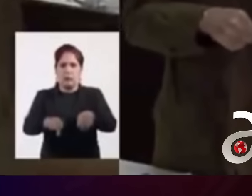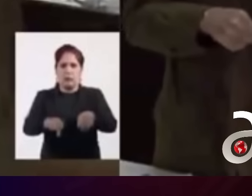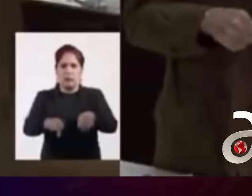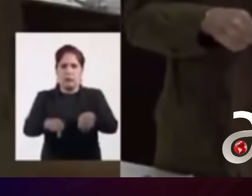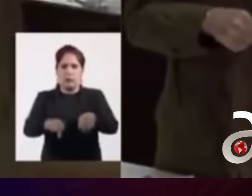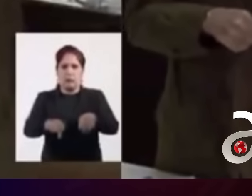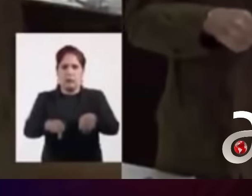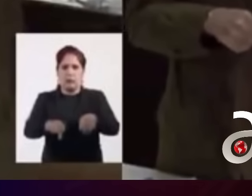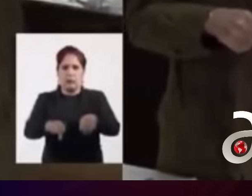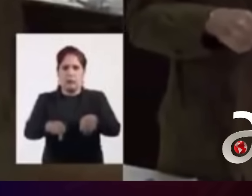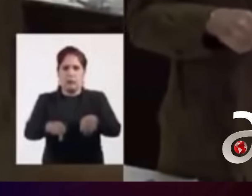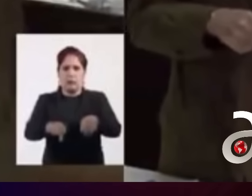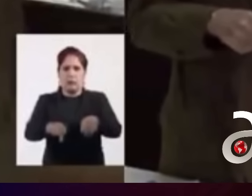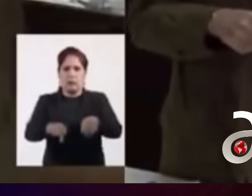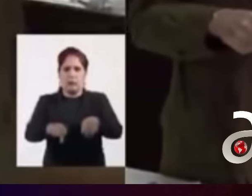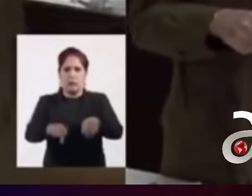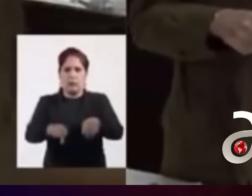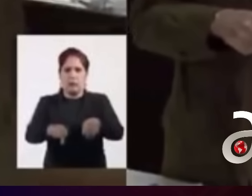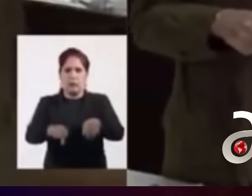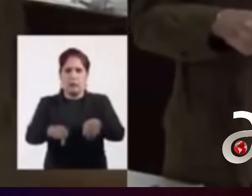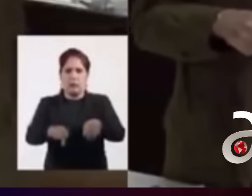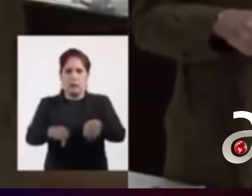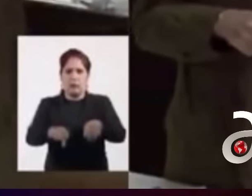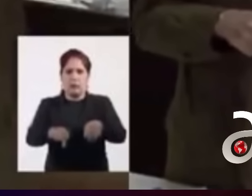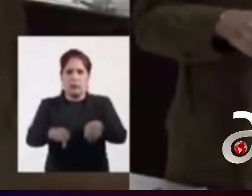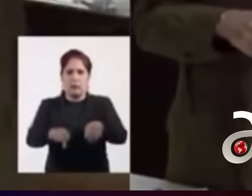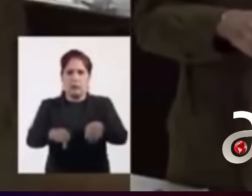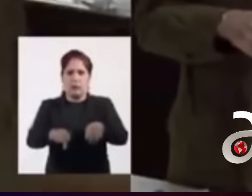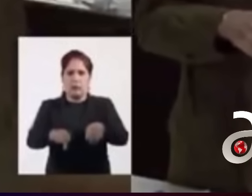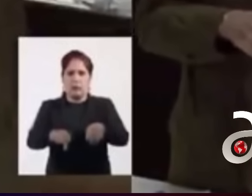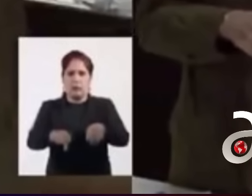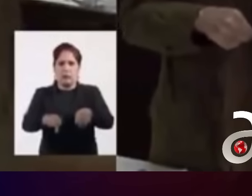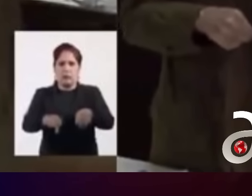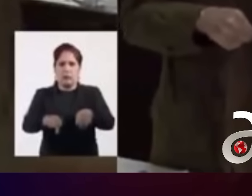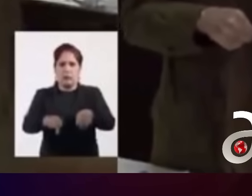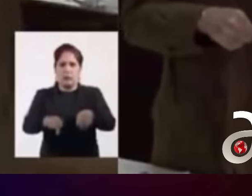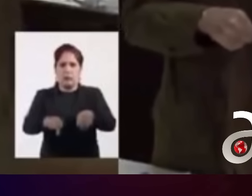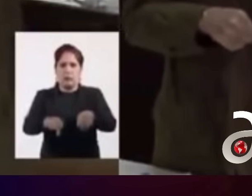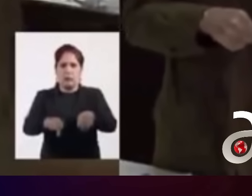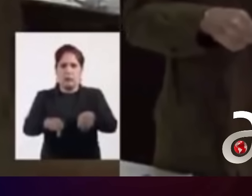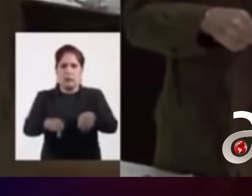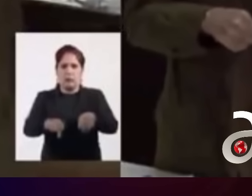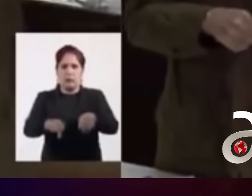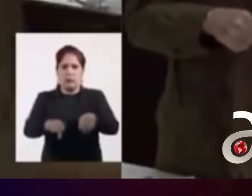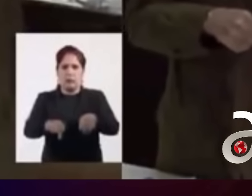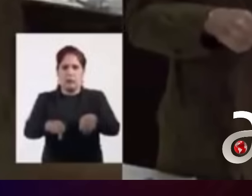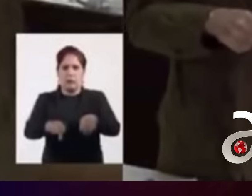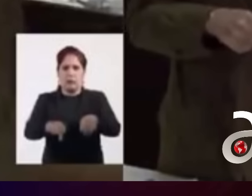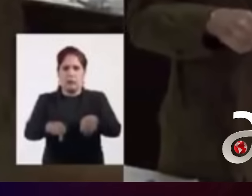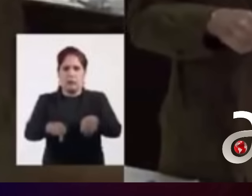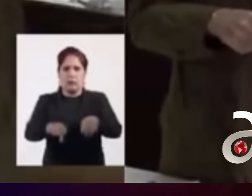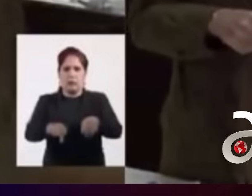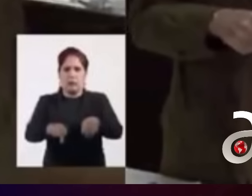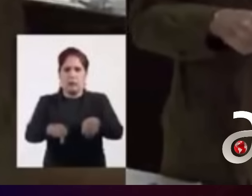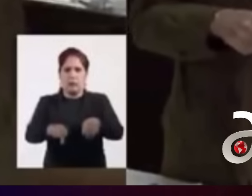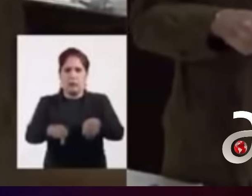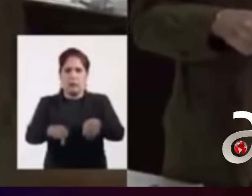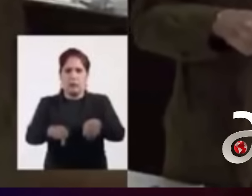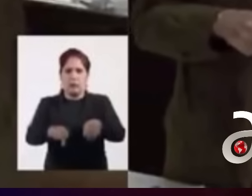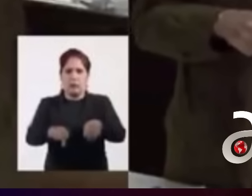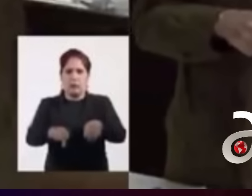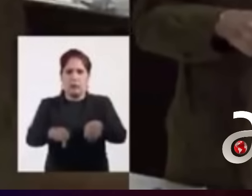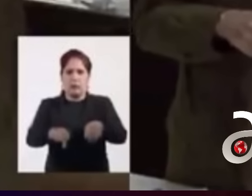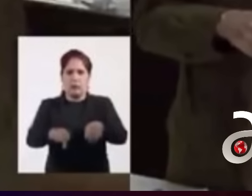población. El reporte también señaló que varias áreas, como la industria química, la industria ligera y la industria sideromecánica,